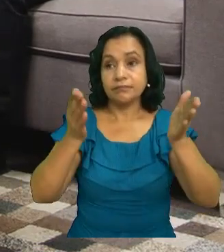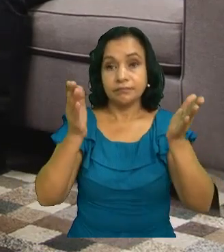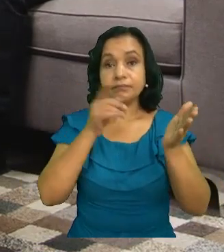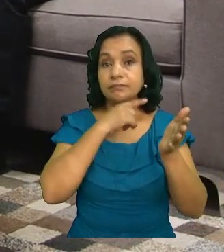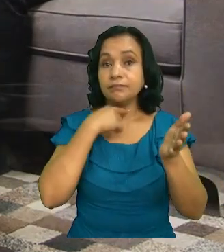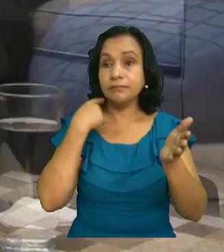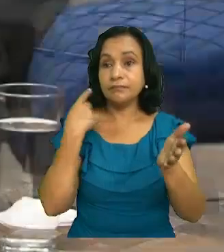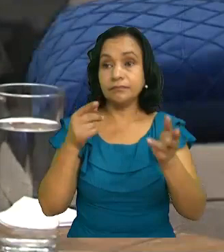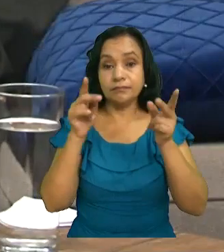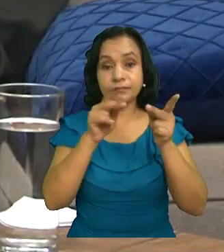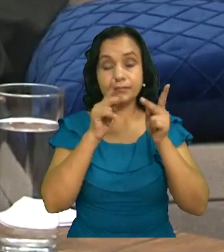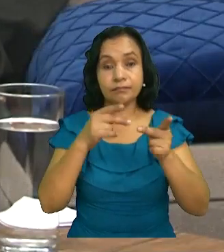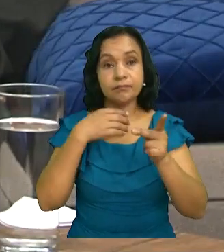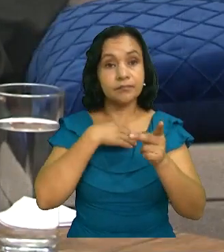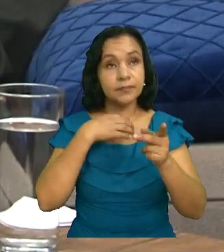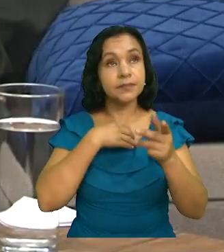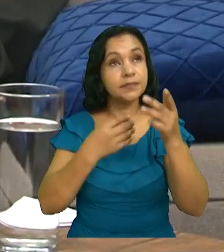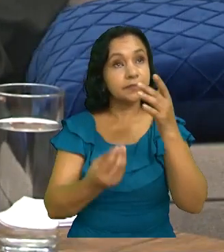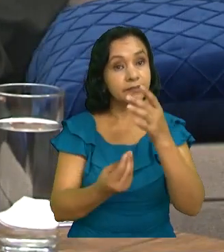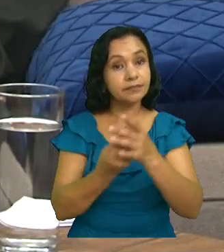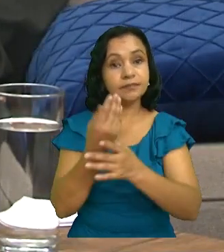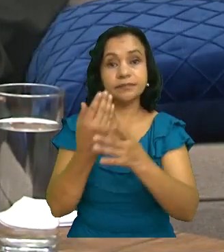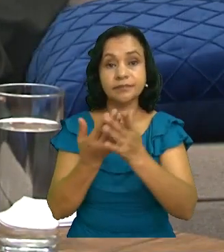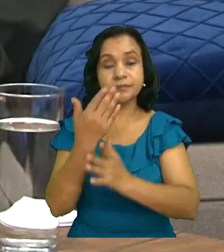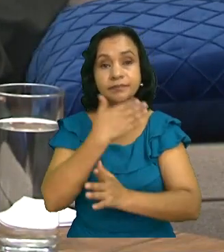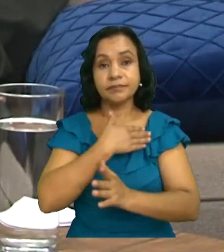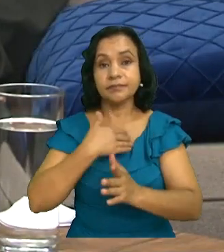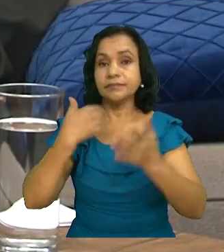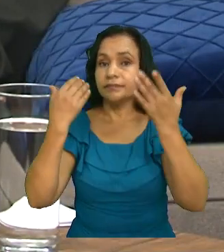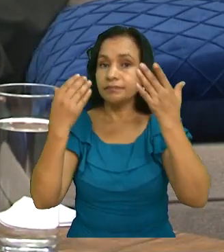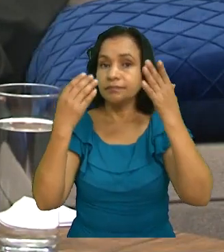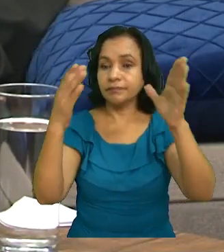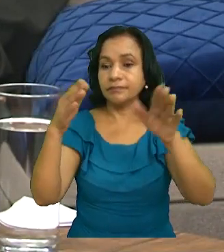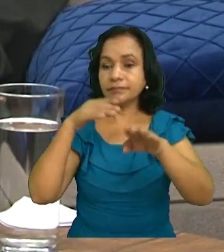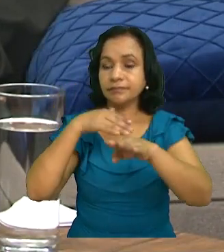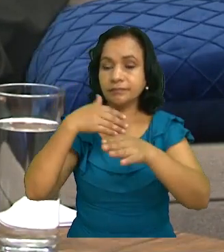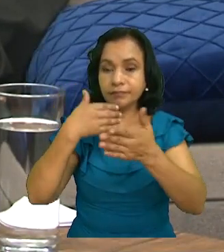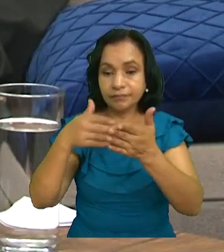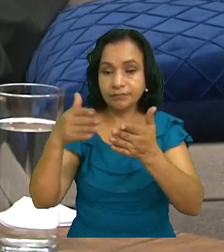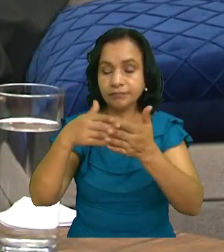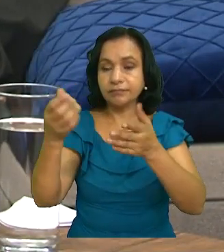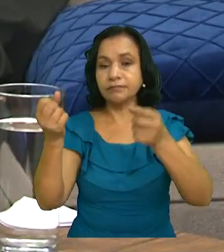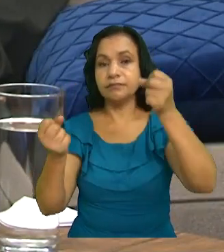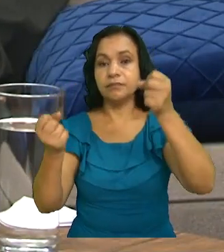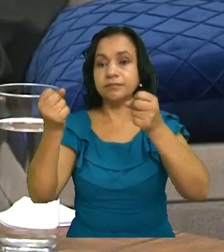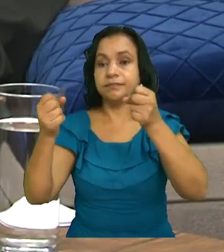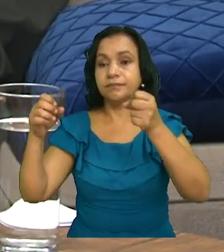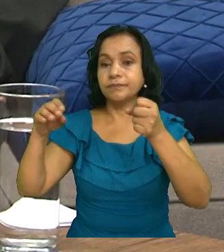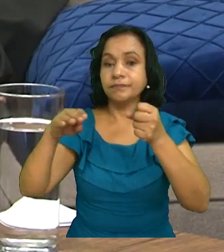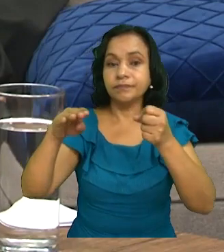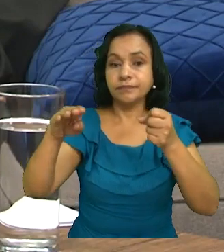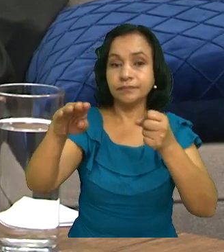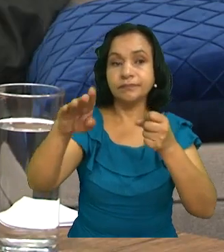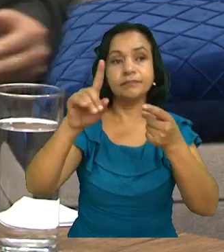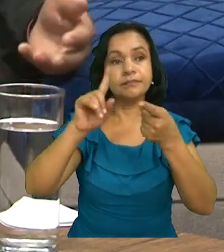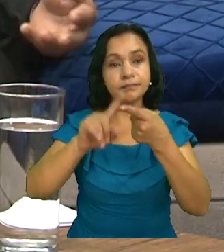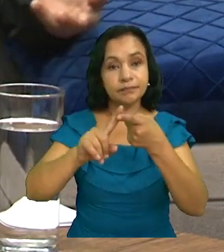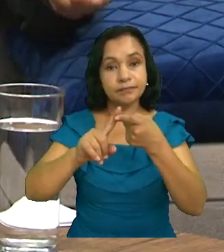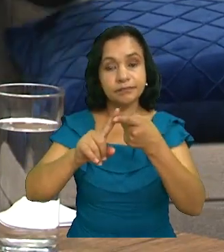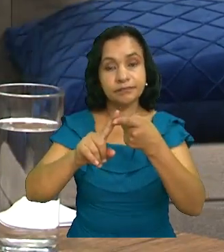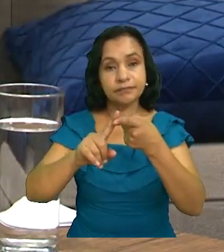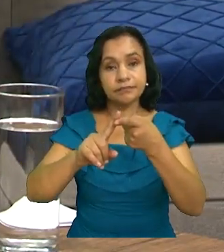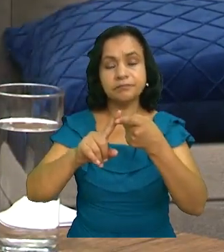que el productor tiene mejores condiciones de acceso, en la medida en que las regiones productivas